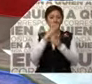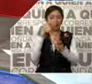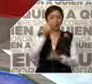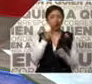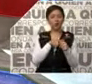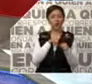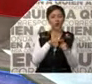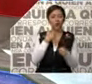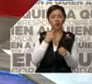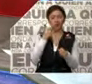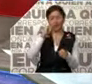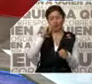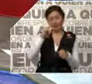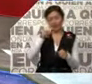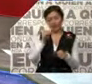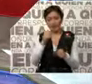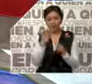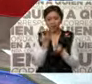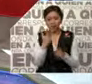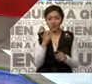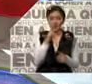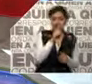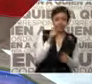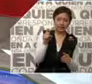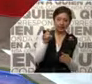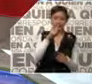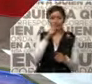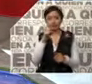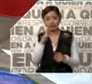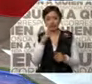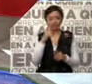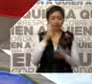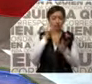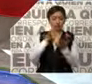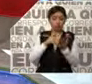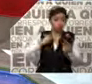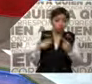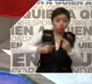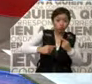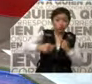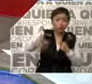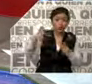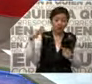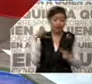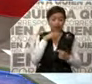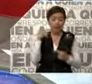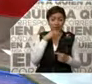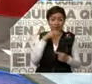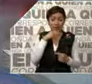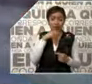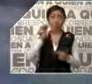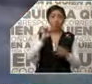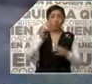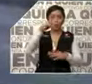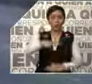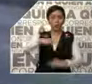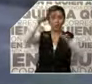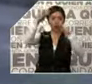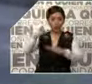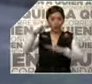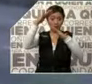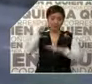velocidad promedio es de 100, más de 100 kilómetros por hora la que va circulando. Imagínate cómo el aire puede levantar ese colchón, bueno, lo que